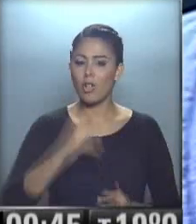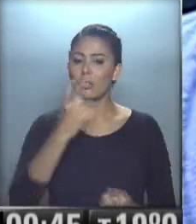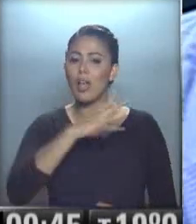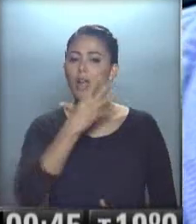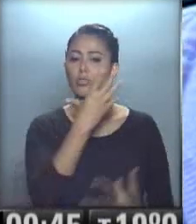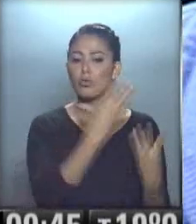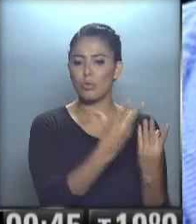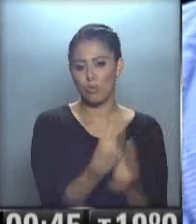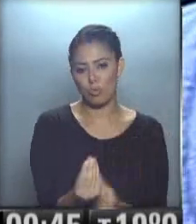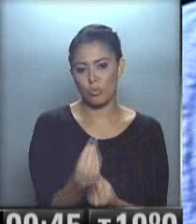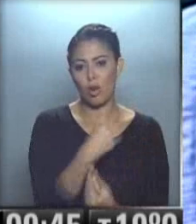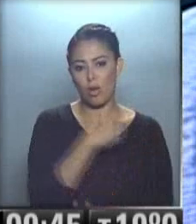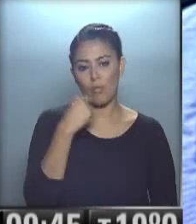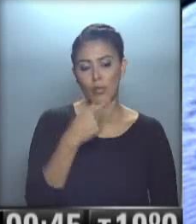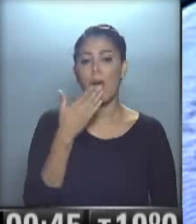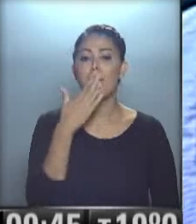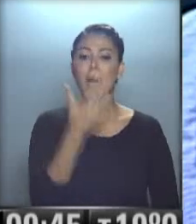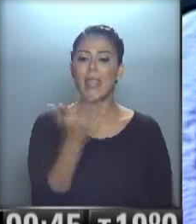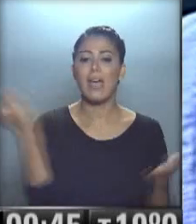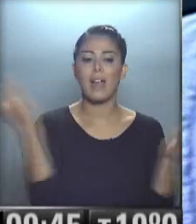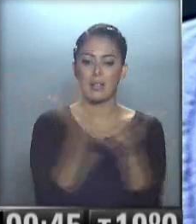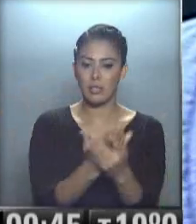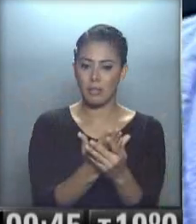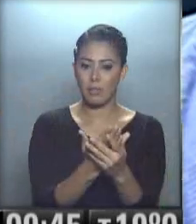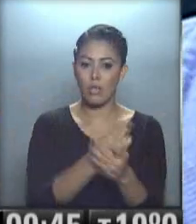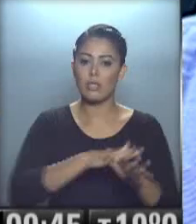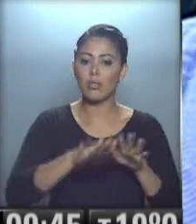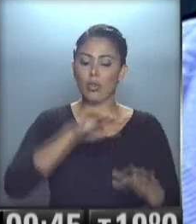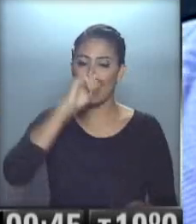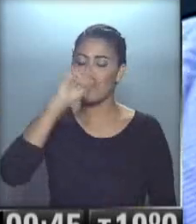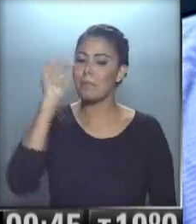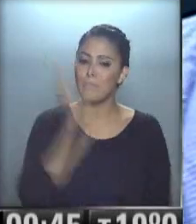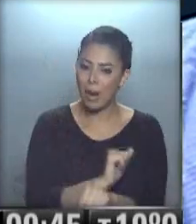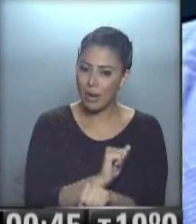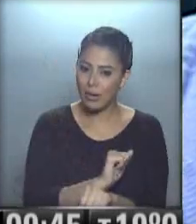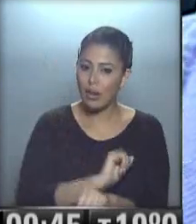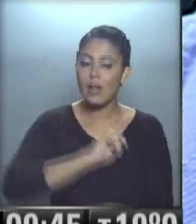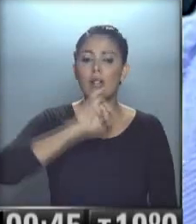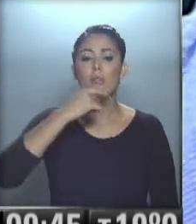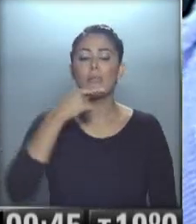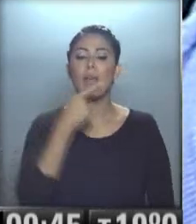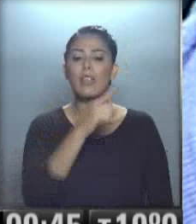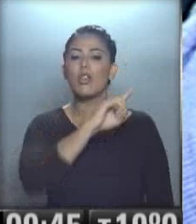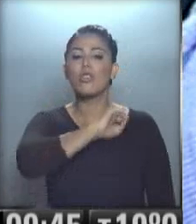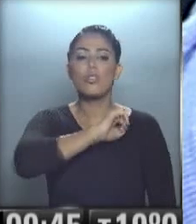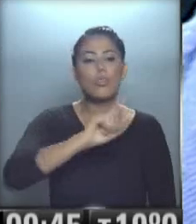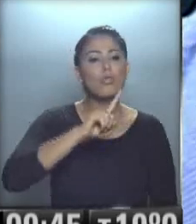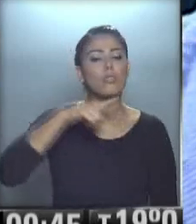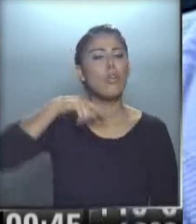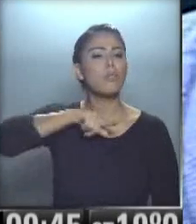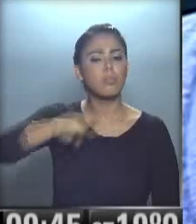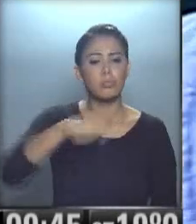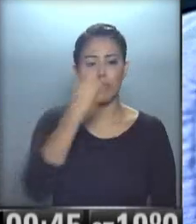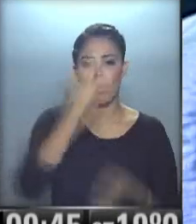gobierno. Solicitamos el archivo de la causa penal y la no persecución por parte de la